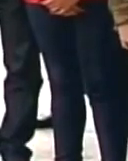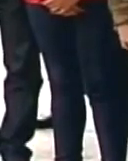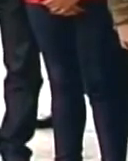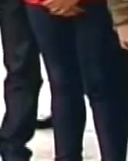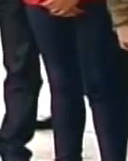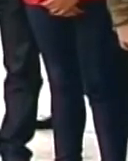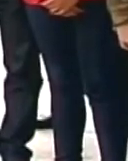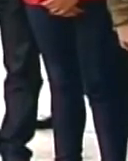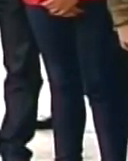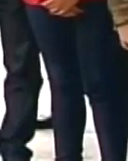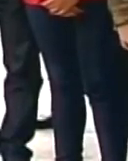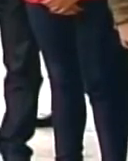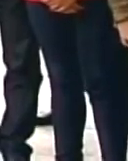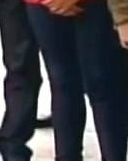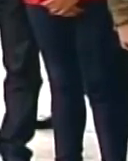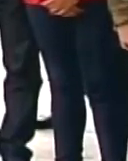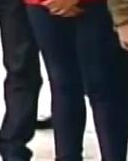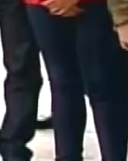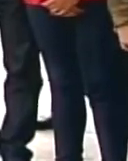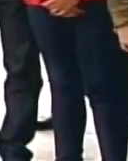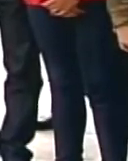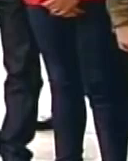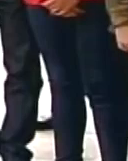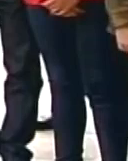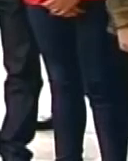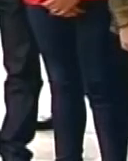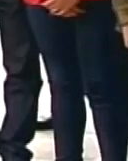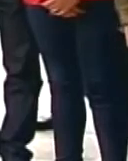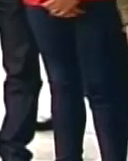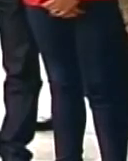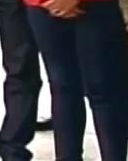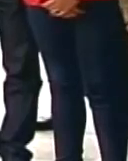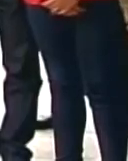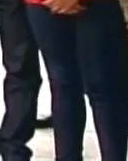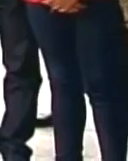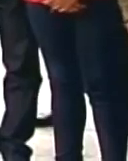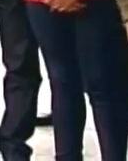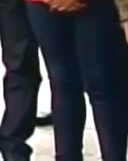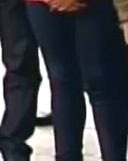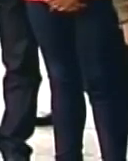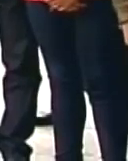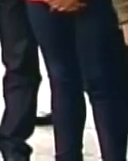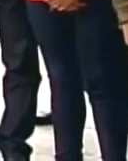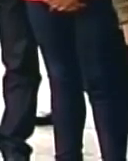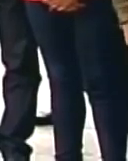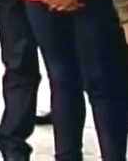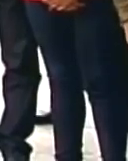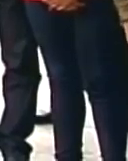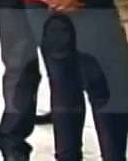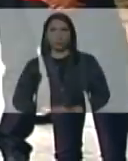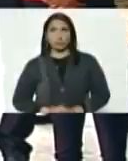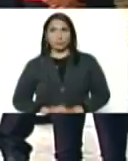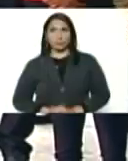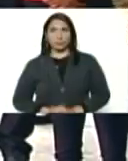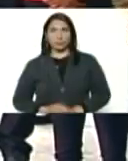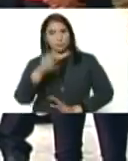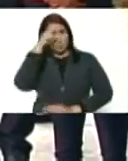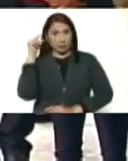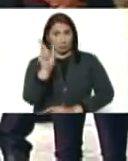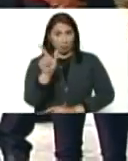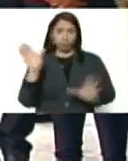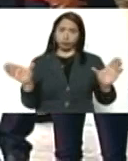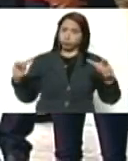flexibilización. Anunciamos además que a partir de este momento, cada semana de flexibilización, el partido hará la